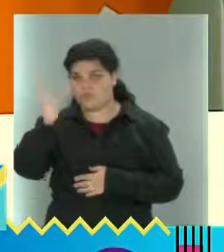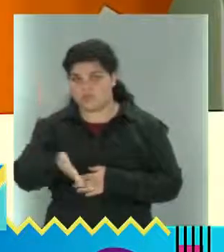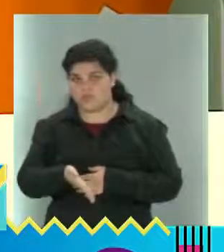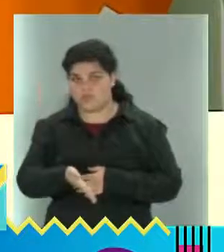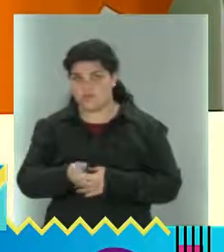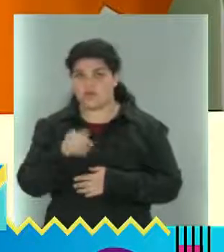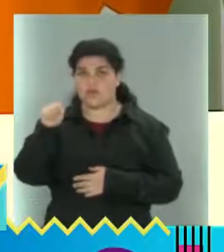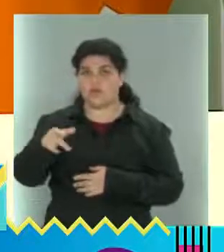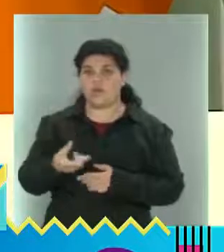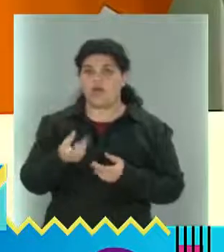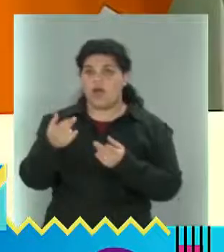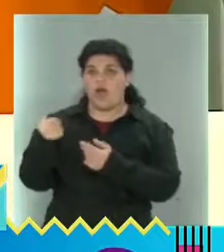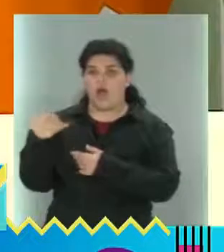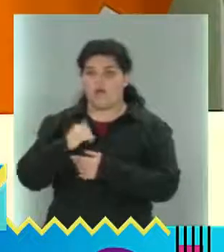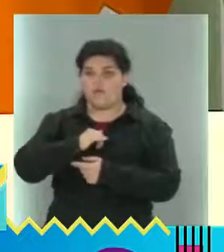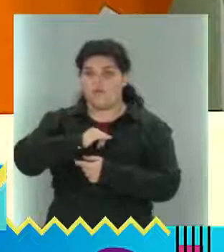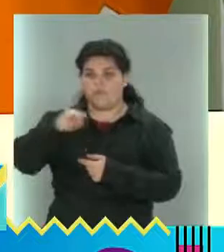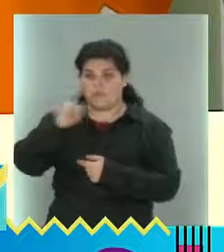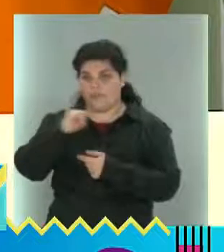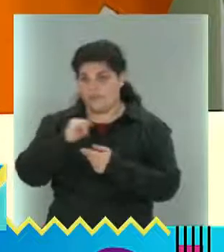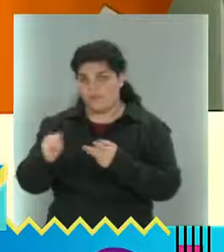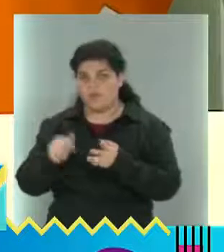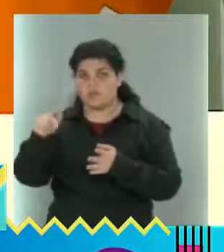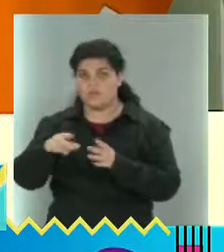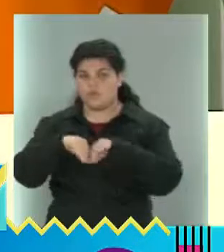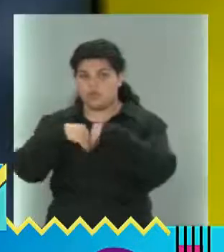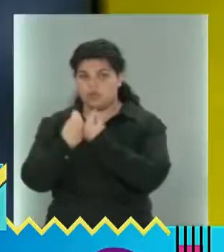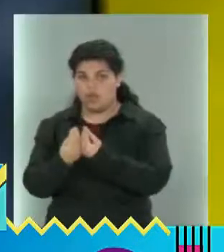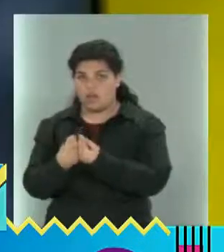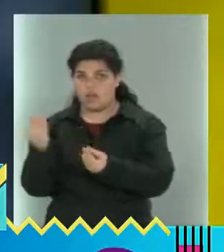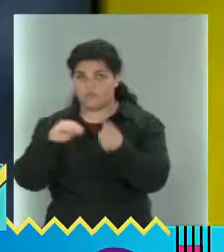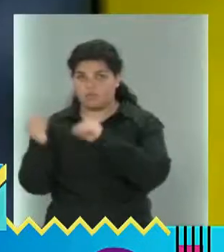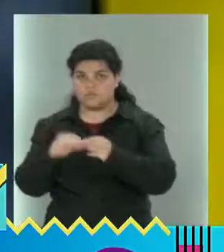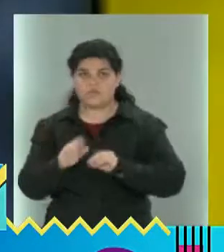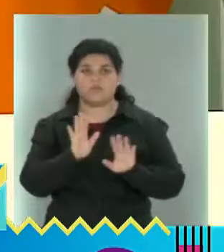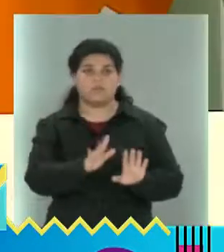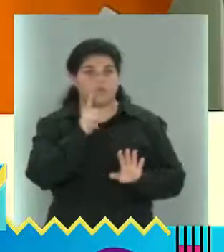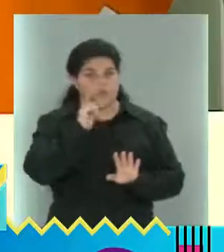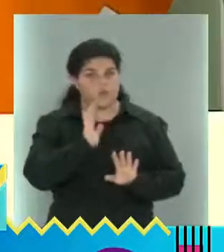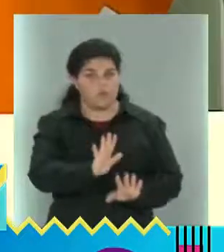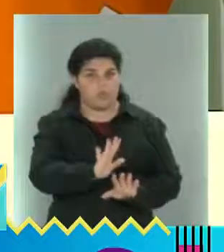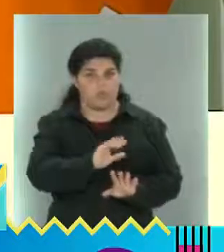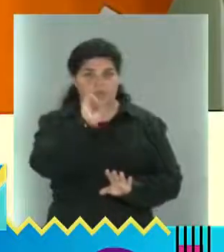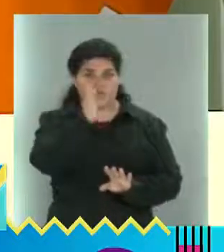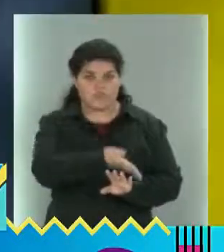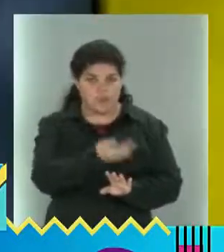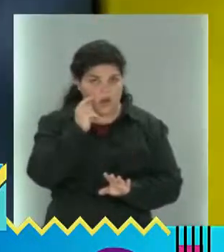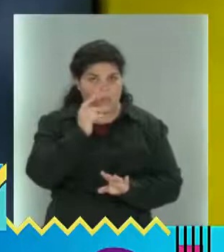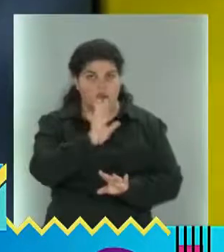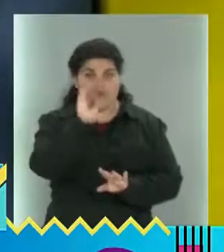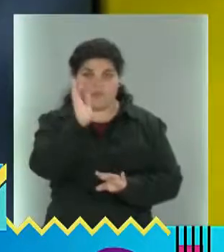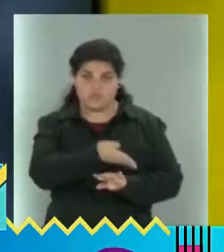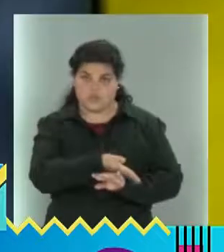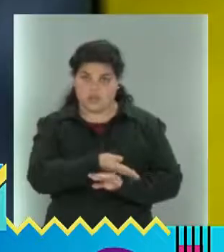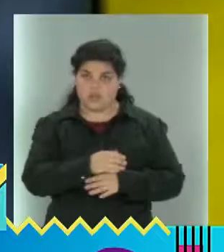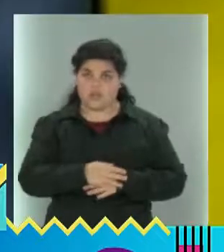saldo comercial del 2015 a la fecha, algún acumulado. Está bien, pero los porcentajes son... En petróleo, nafta y gasoil. Hay que tener cuidado con los porcentajes